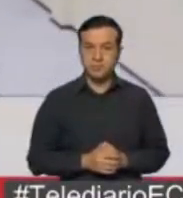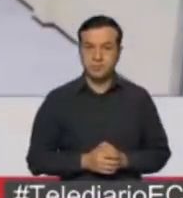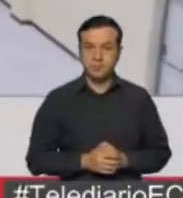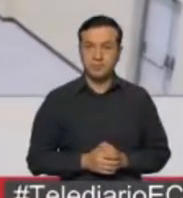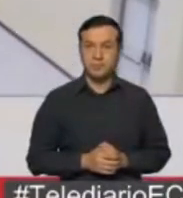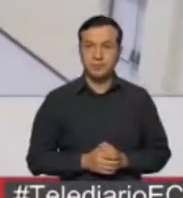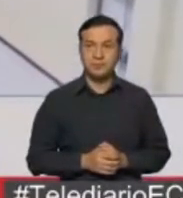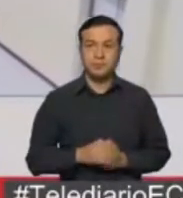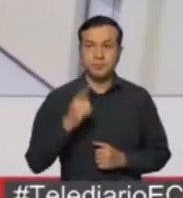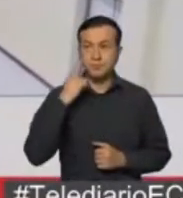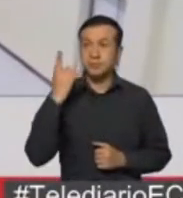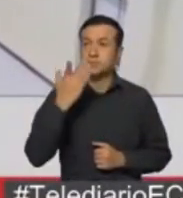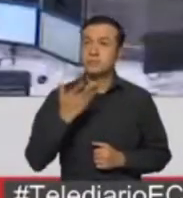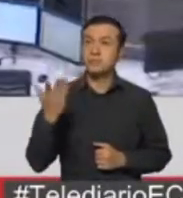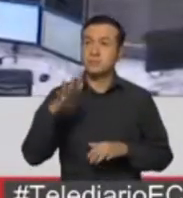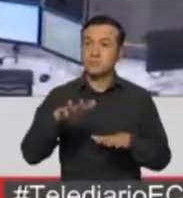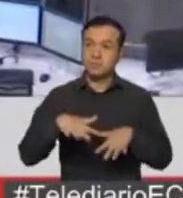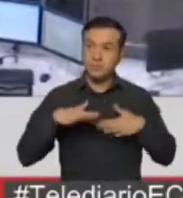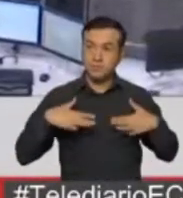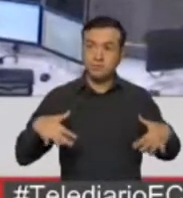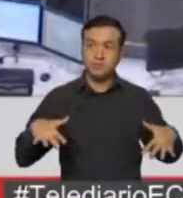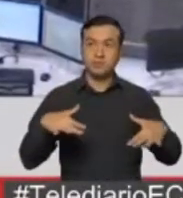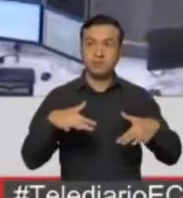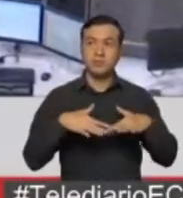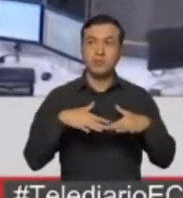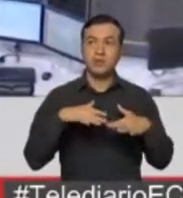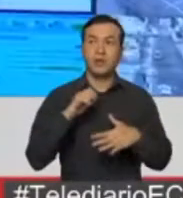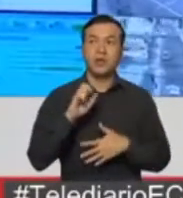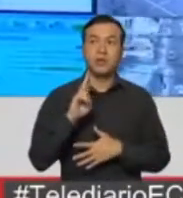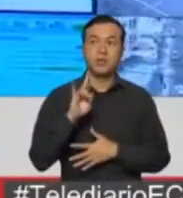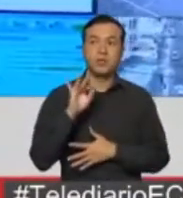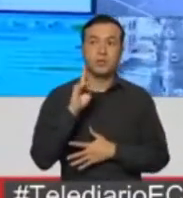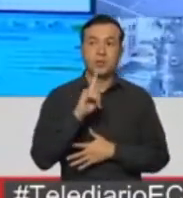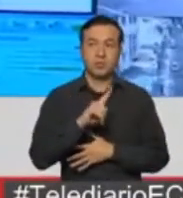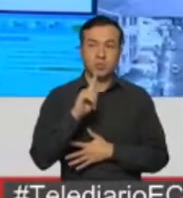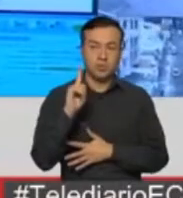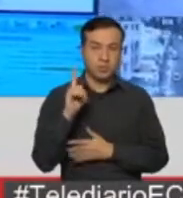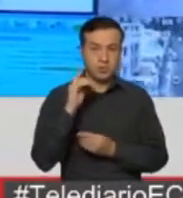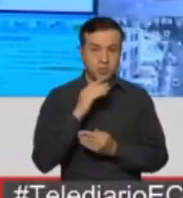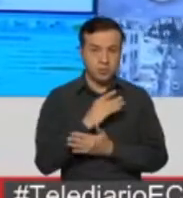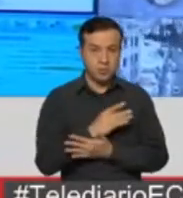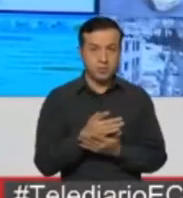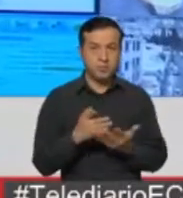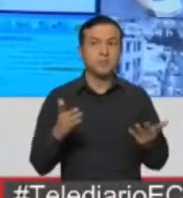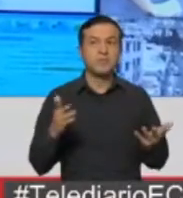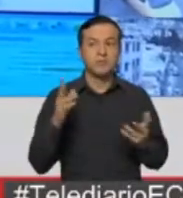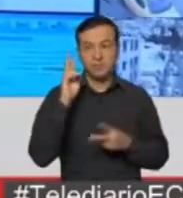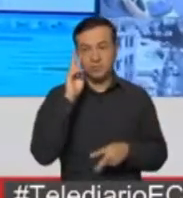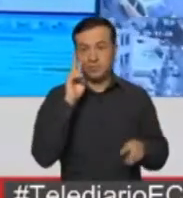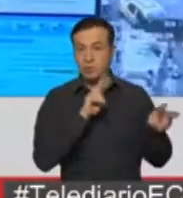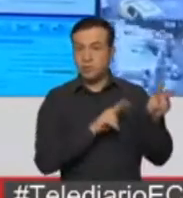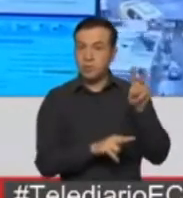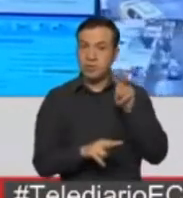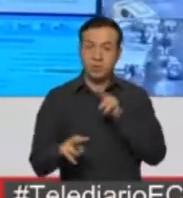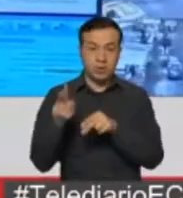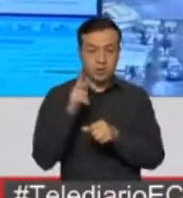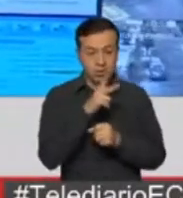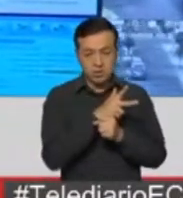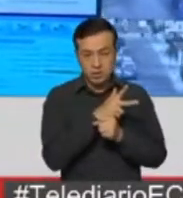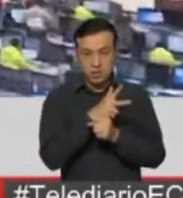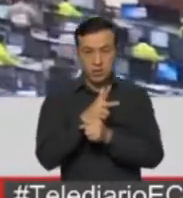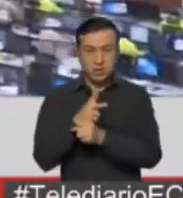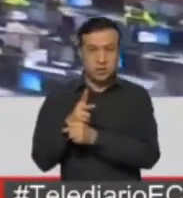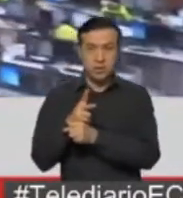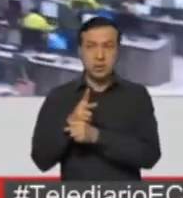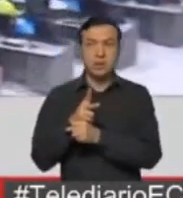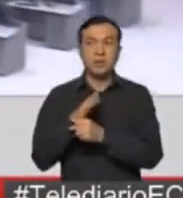Esta es una de las salas operativas del Servicio Integrado de Seguridad EQ911 que monitorea las cámaras de